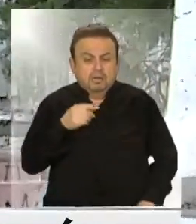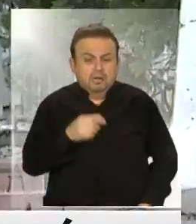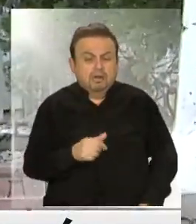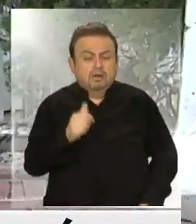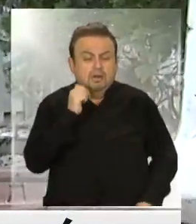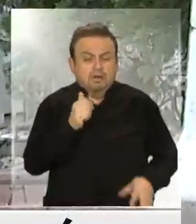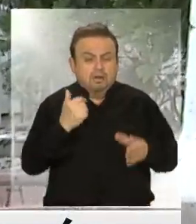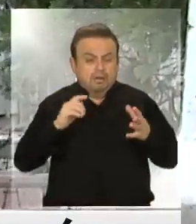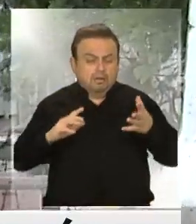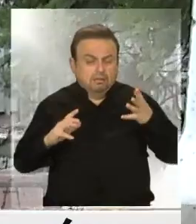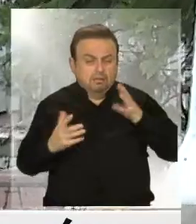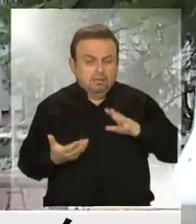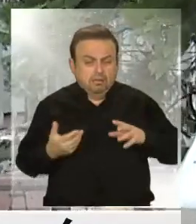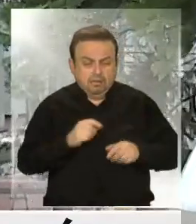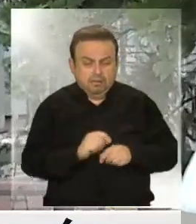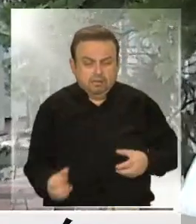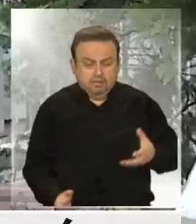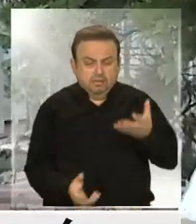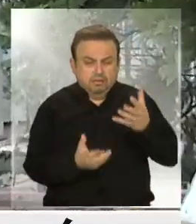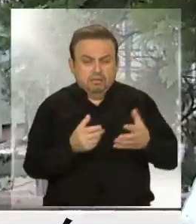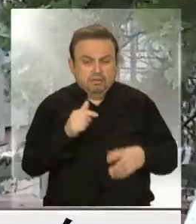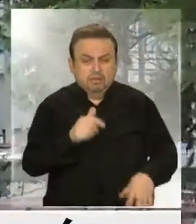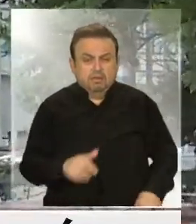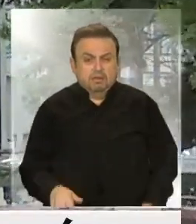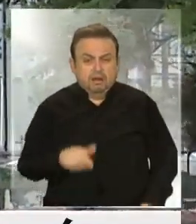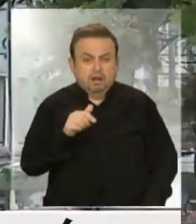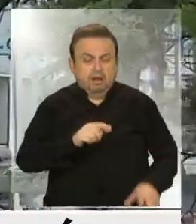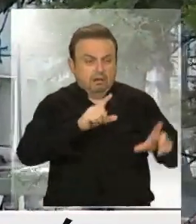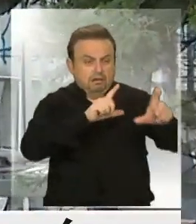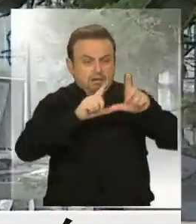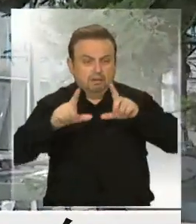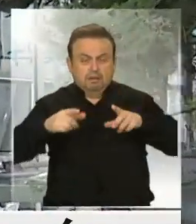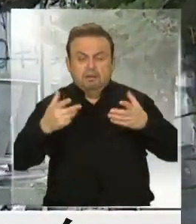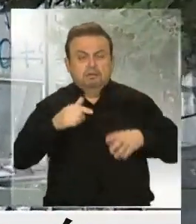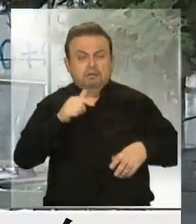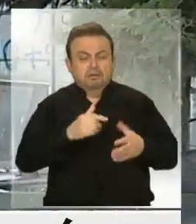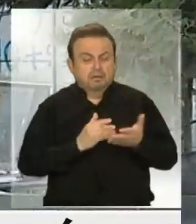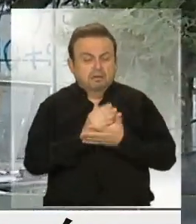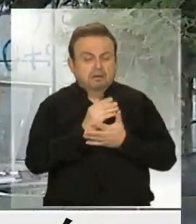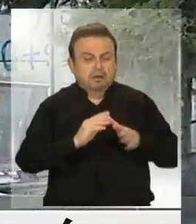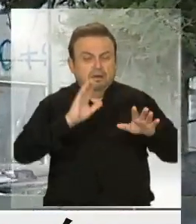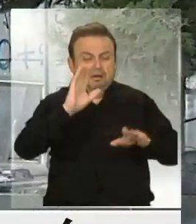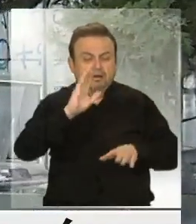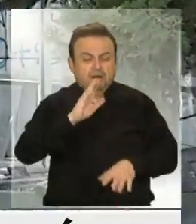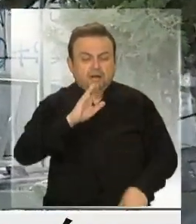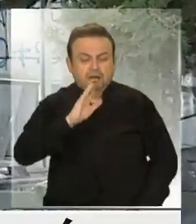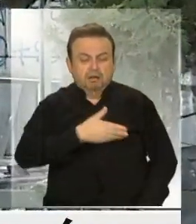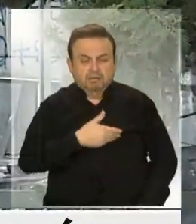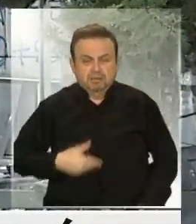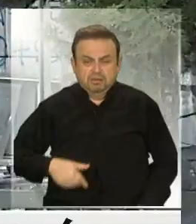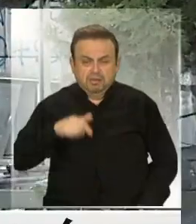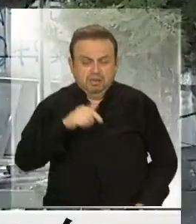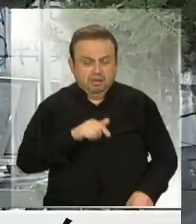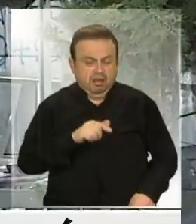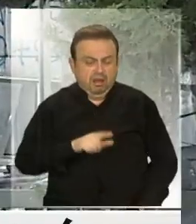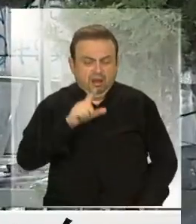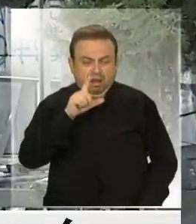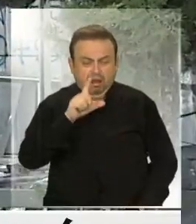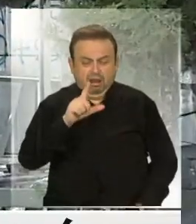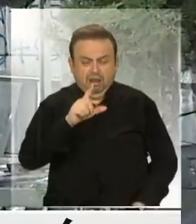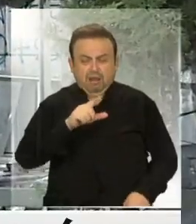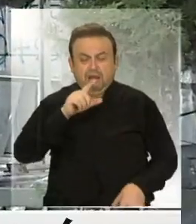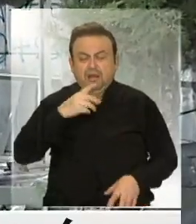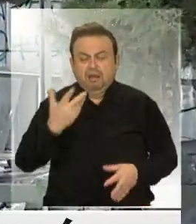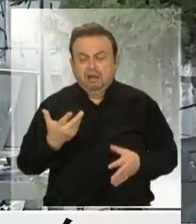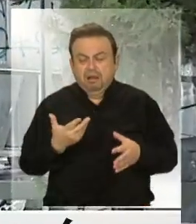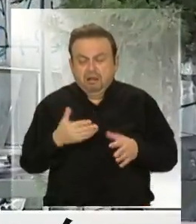resultó con uno de los pisos quemados, ustedes lo pueden precisar en las imágenes, pero todo esto comenzó a eso de las 5:30 horas, a eso de las 17:30 de la